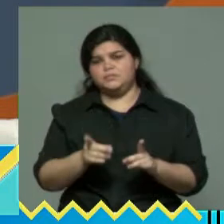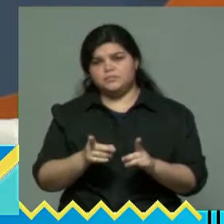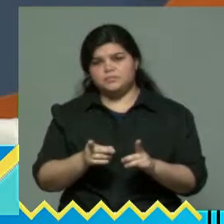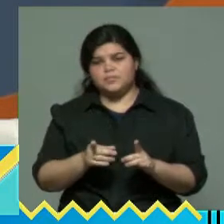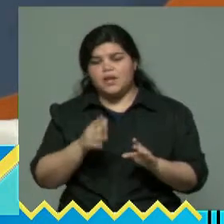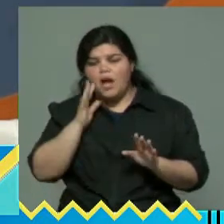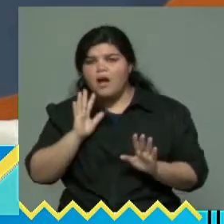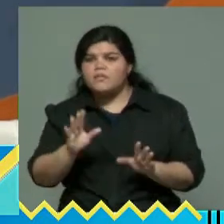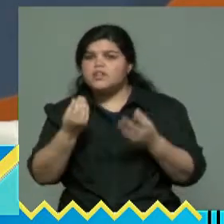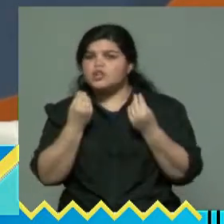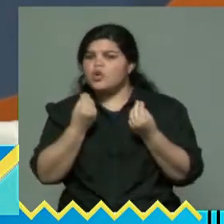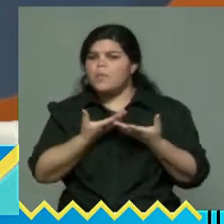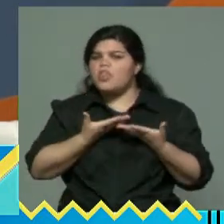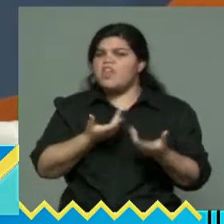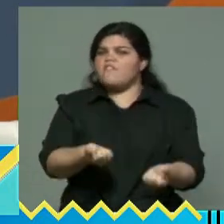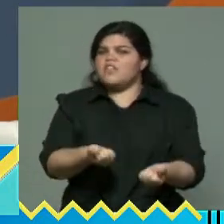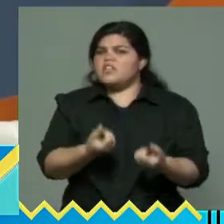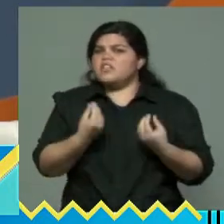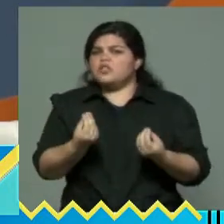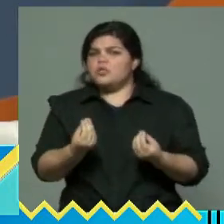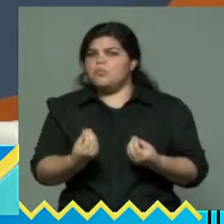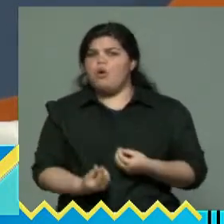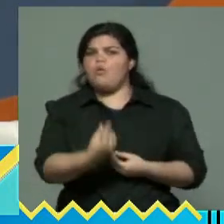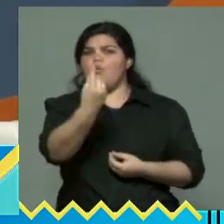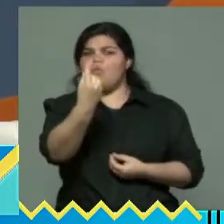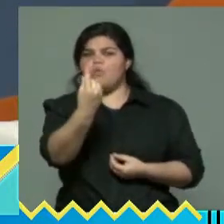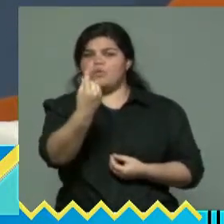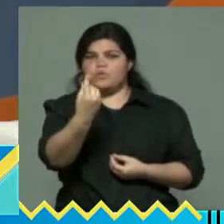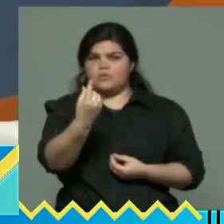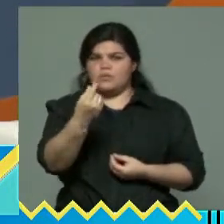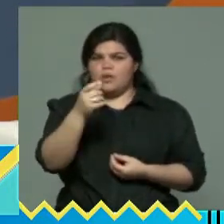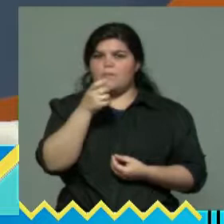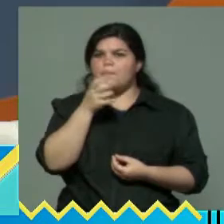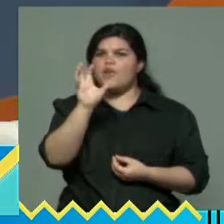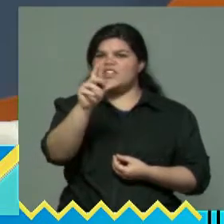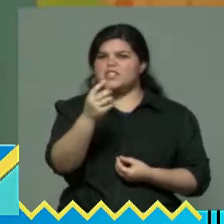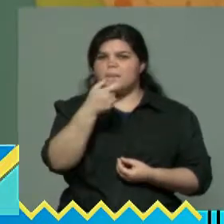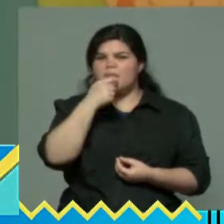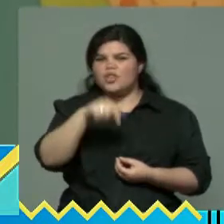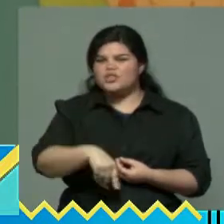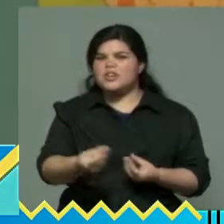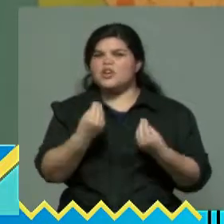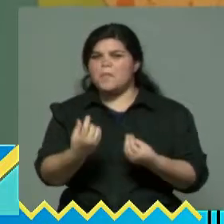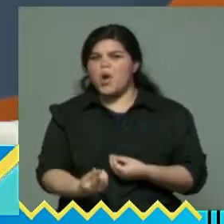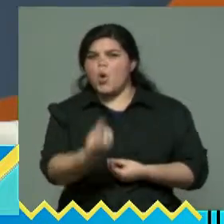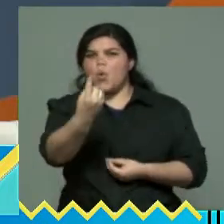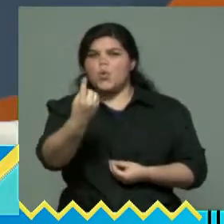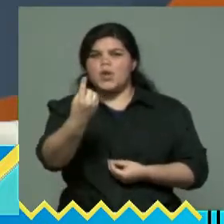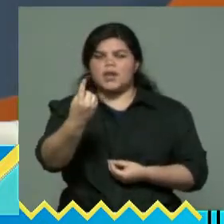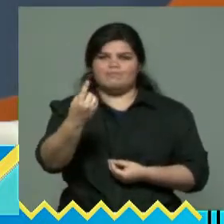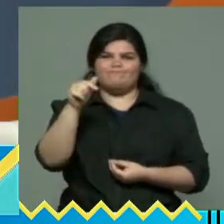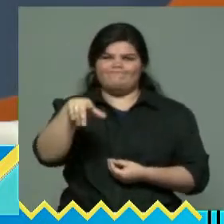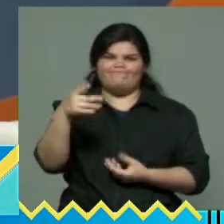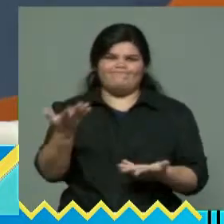puede defender, porque un legislador nacional de una provincia como Mendoza, Obvio. ¿qué tanto puede hacer para frenar un